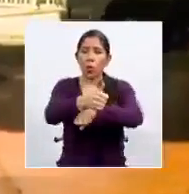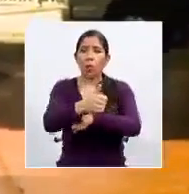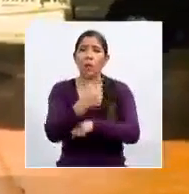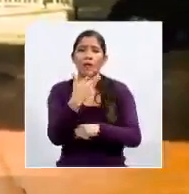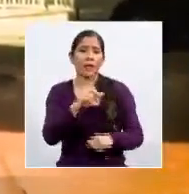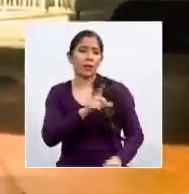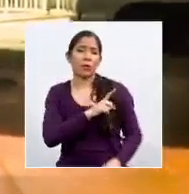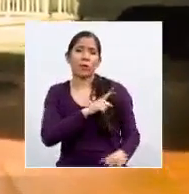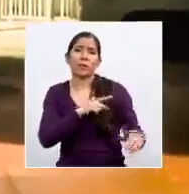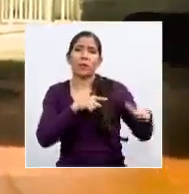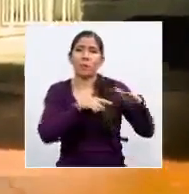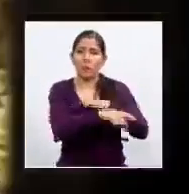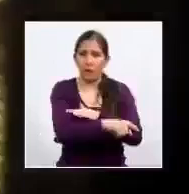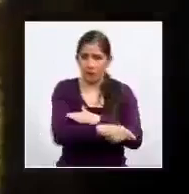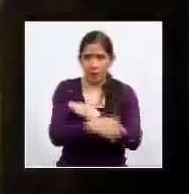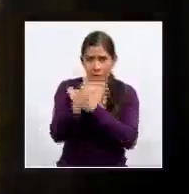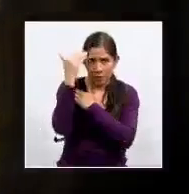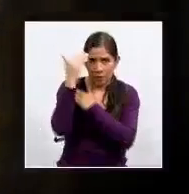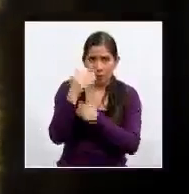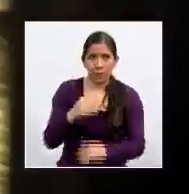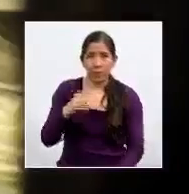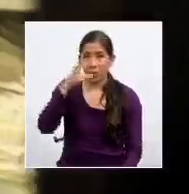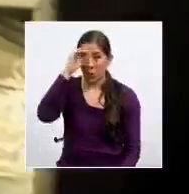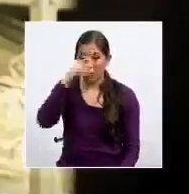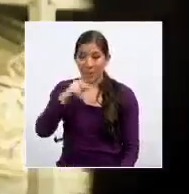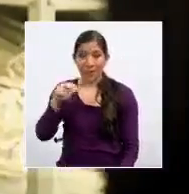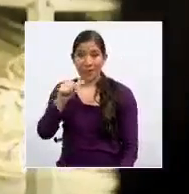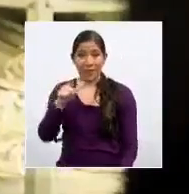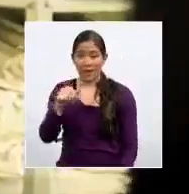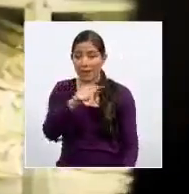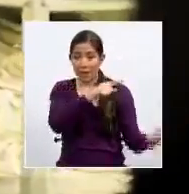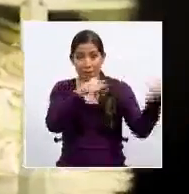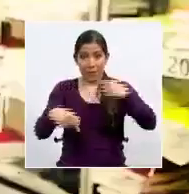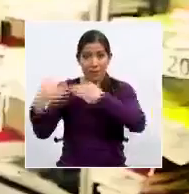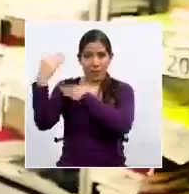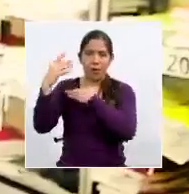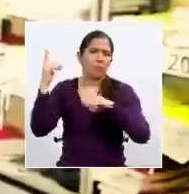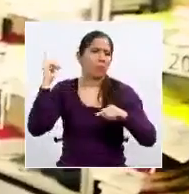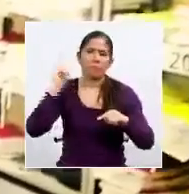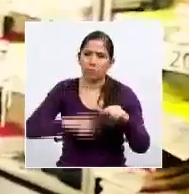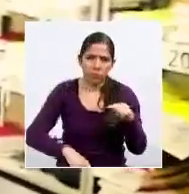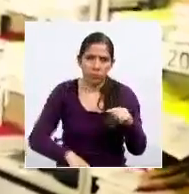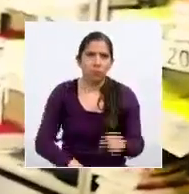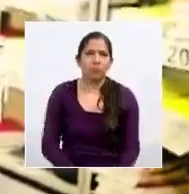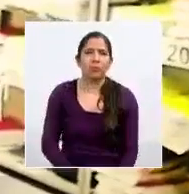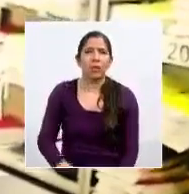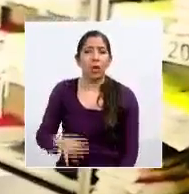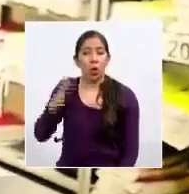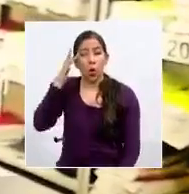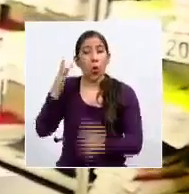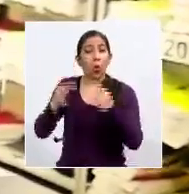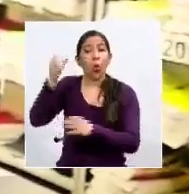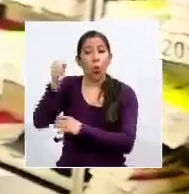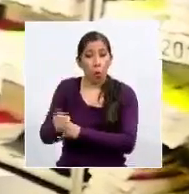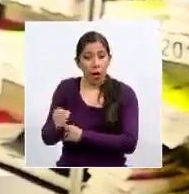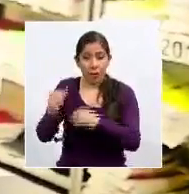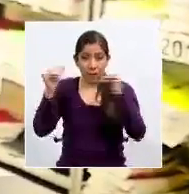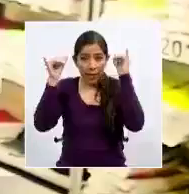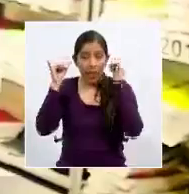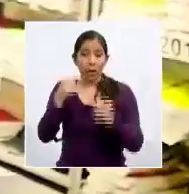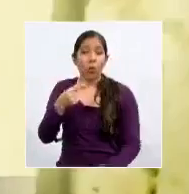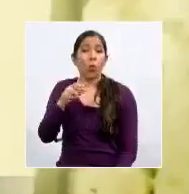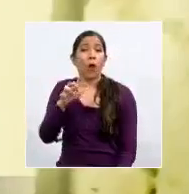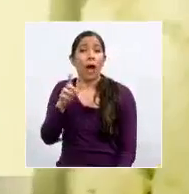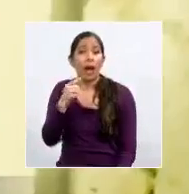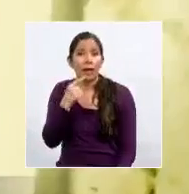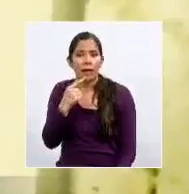Misael Nayar no puede llegar a Santa Cruz. Y la jornada de este martes, el juez del municipio de La Guardia, Rodrigo Bedia, emitió una nueva